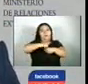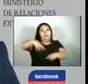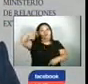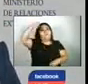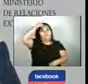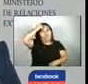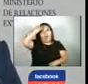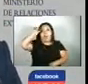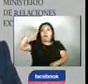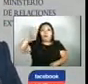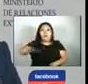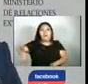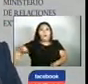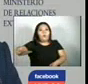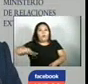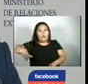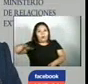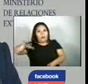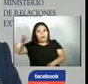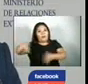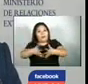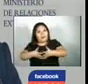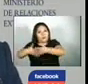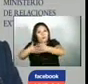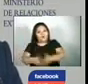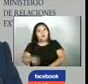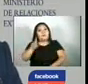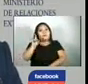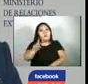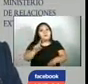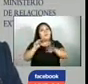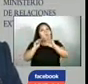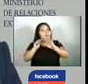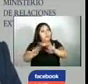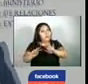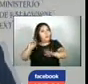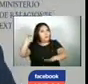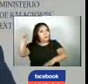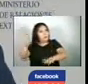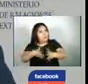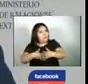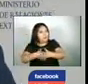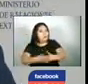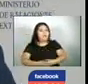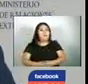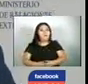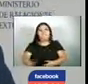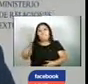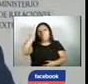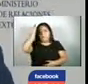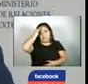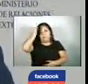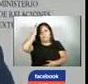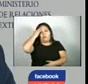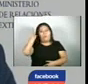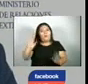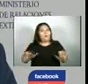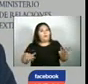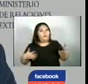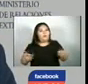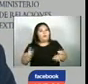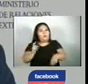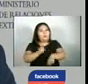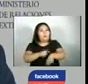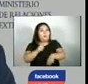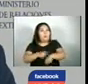en 17 de los 21 consulados que tenemos en Estados Unidos. Sabemos que se acerca también la época